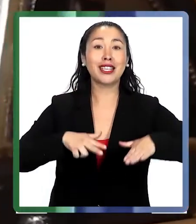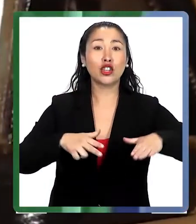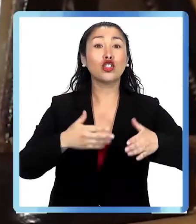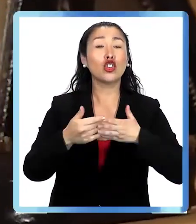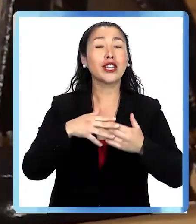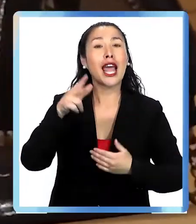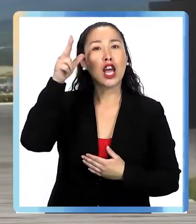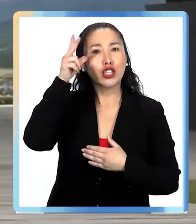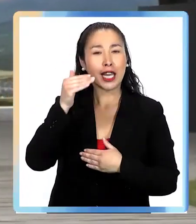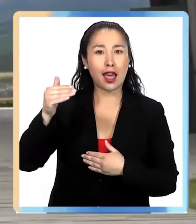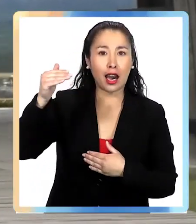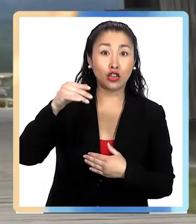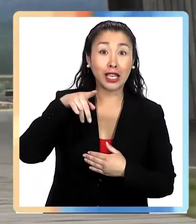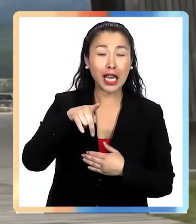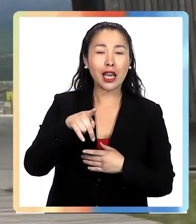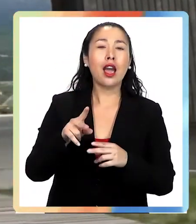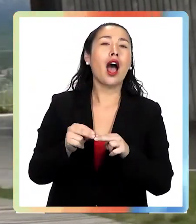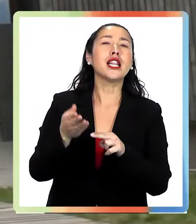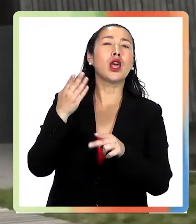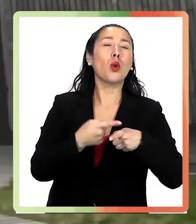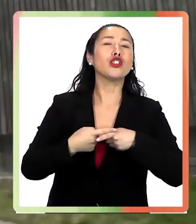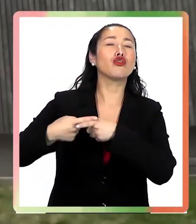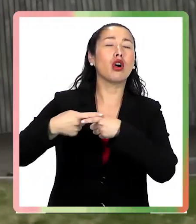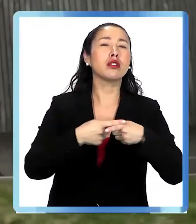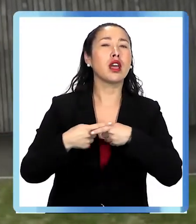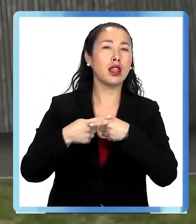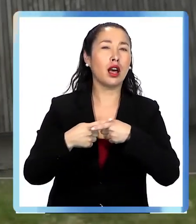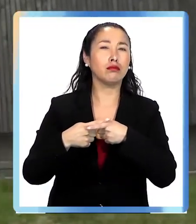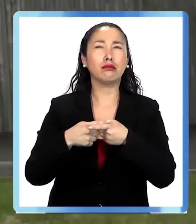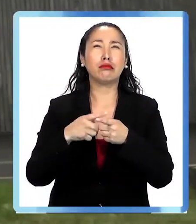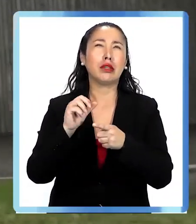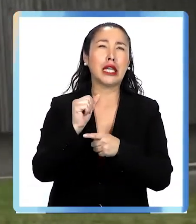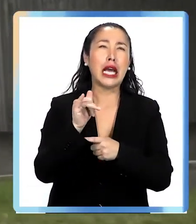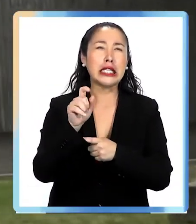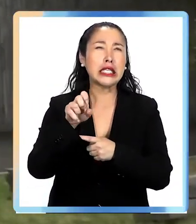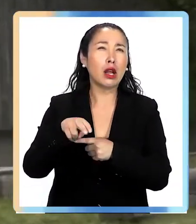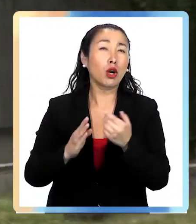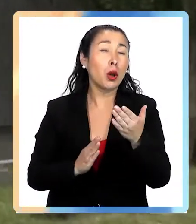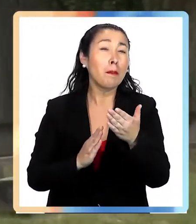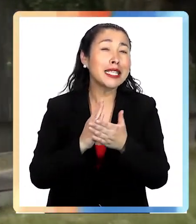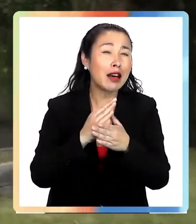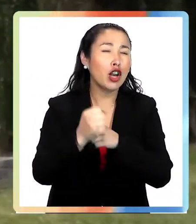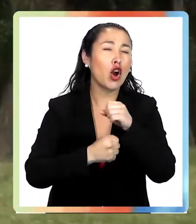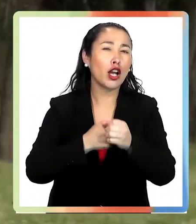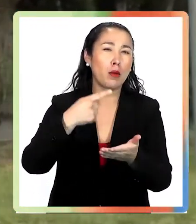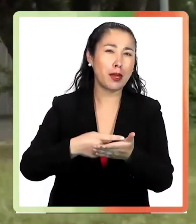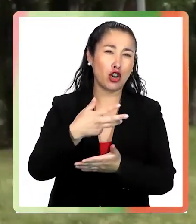el sector de Coyhaique Alto, donde se ubicó la antigua sociedad industrial de Aysén a principios del siglo XX.